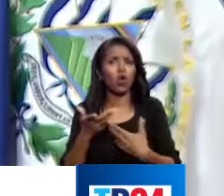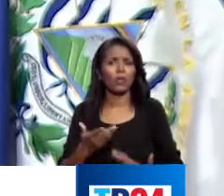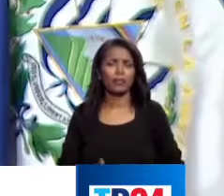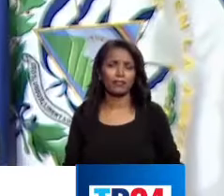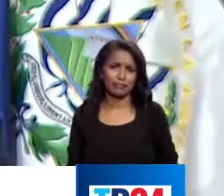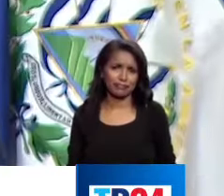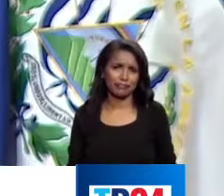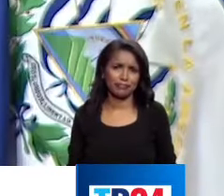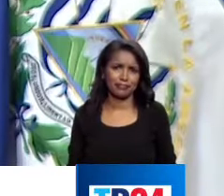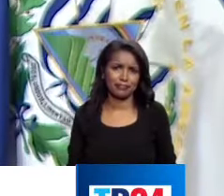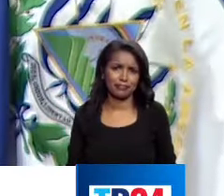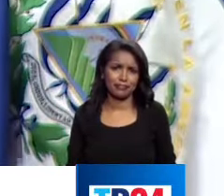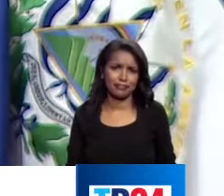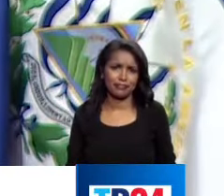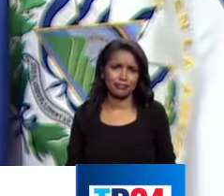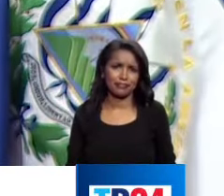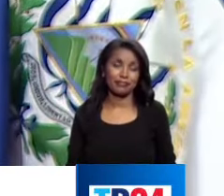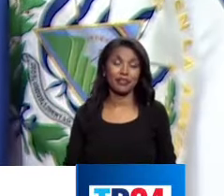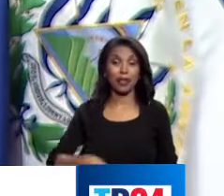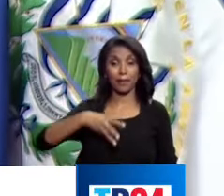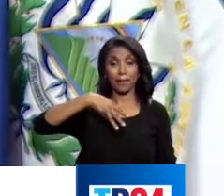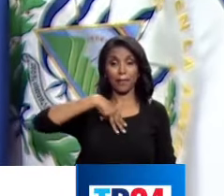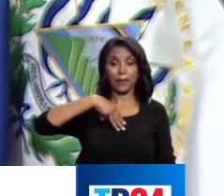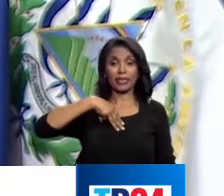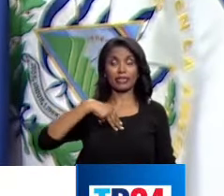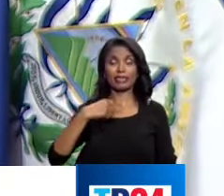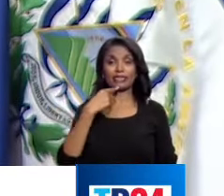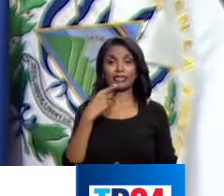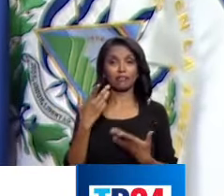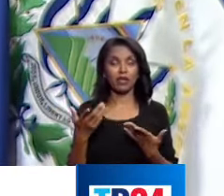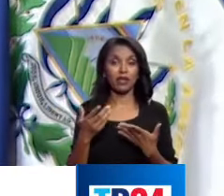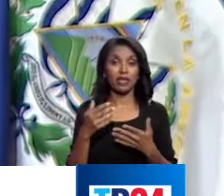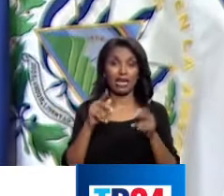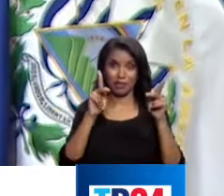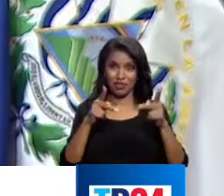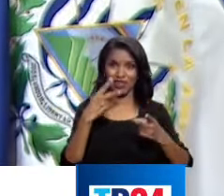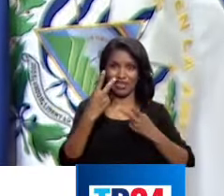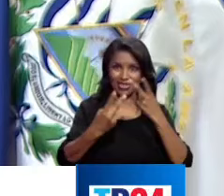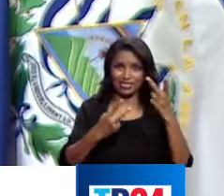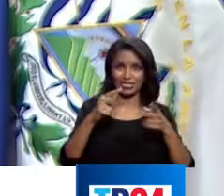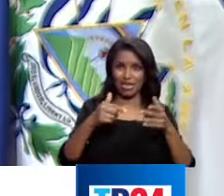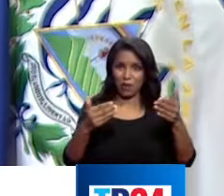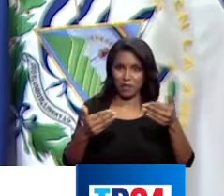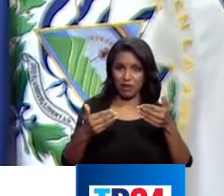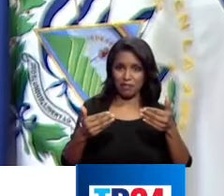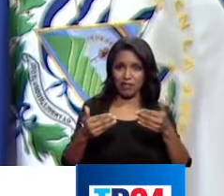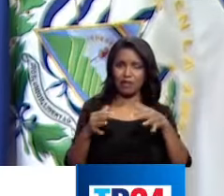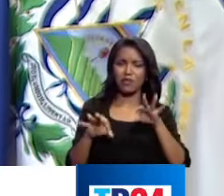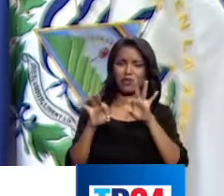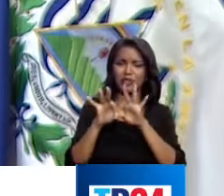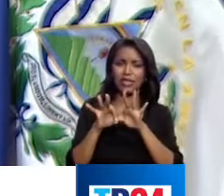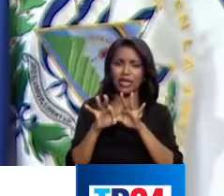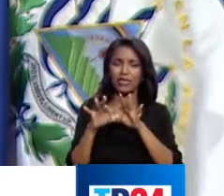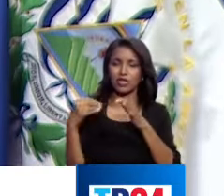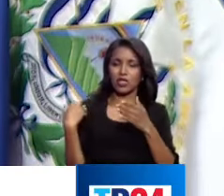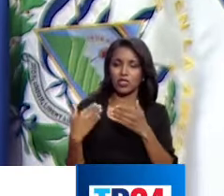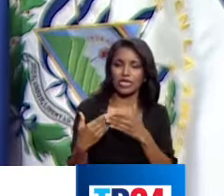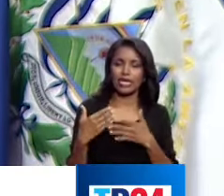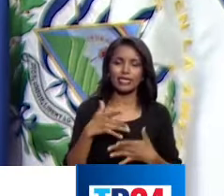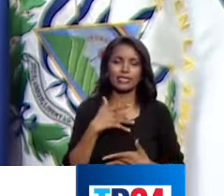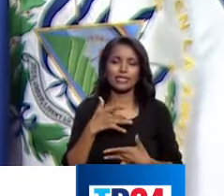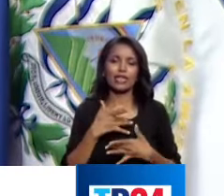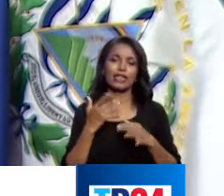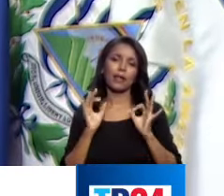situación? Tenemos que garantizar que la experiencia desde que llegue el turista a nuestros aeropuertos sea una experiencia